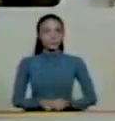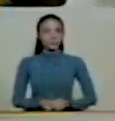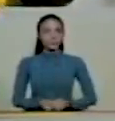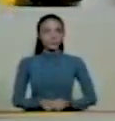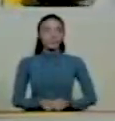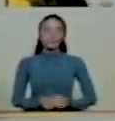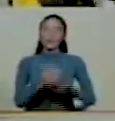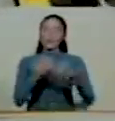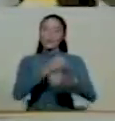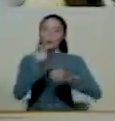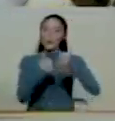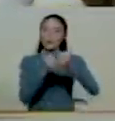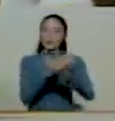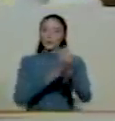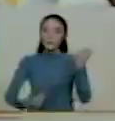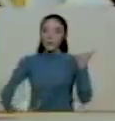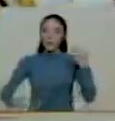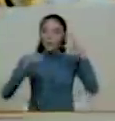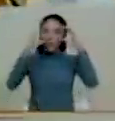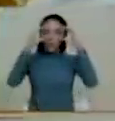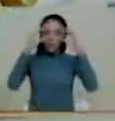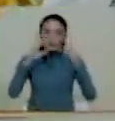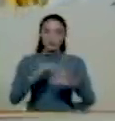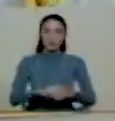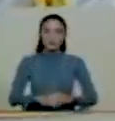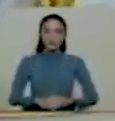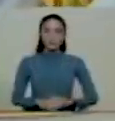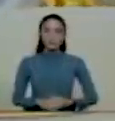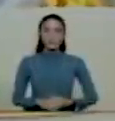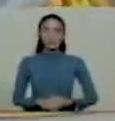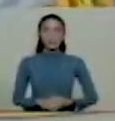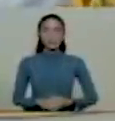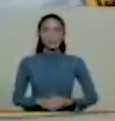compañera vicepresidenta ejecutiva Delcy Rodríguez,